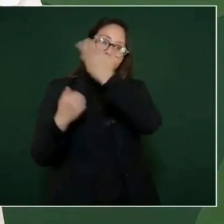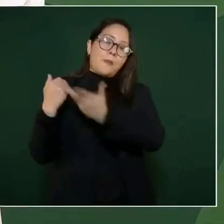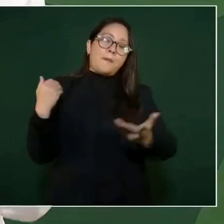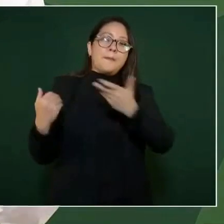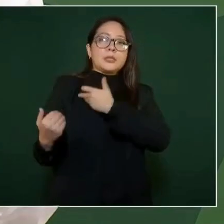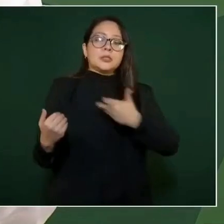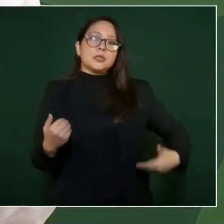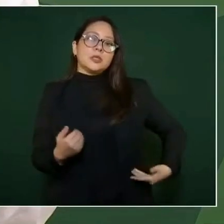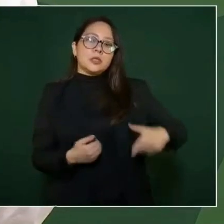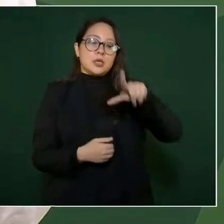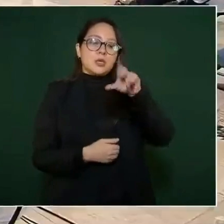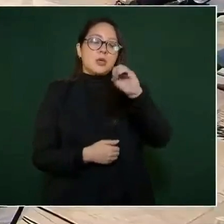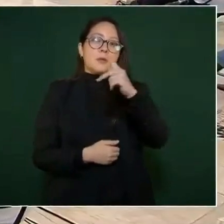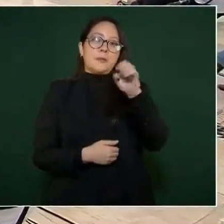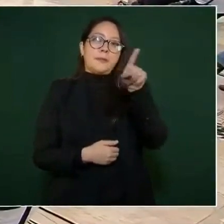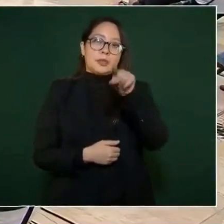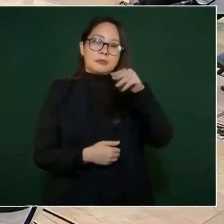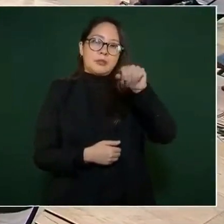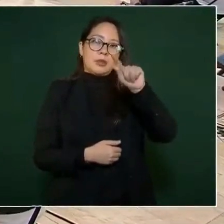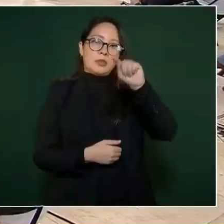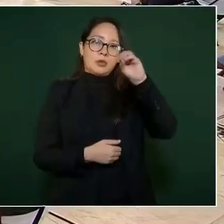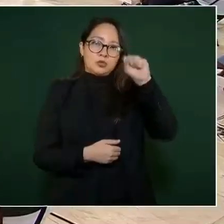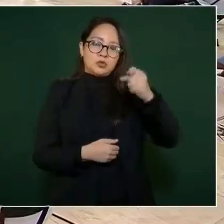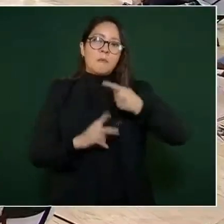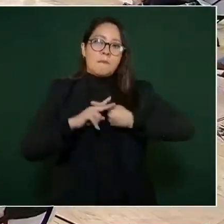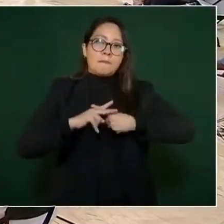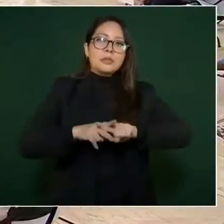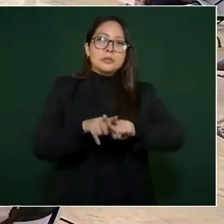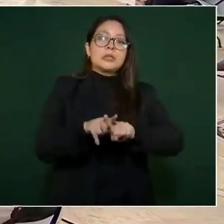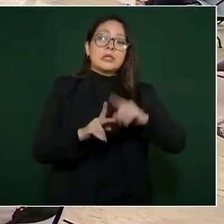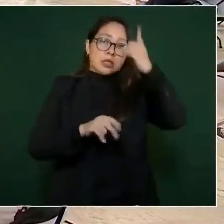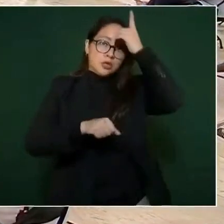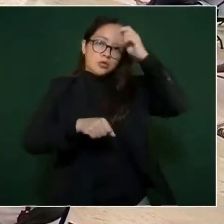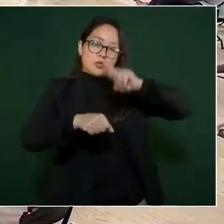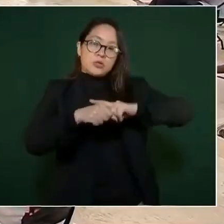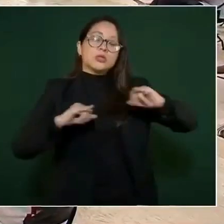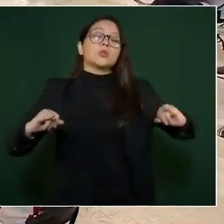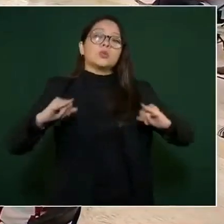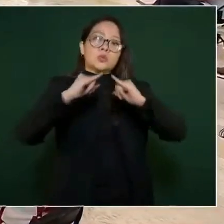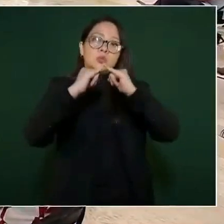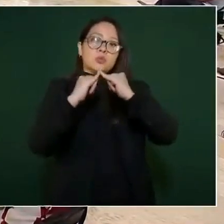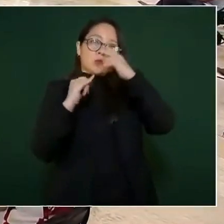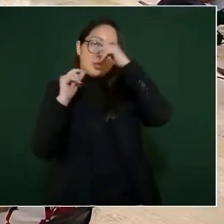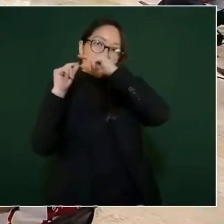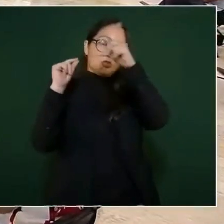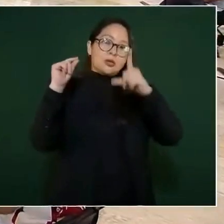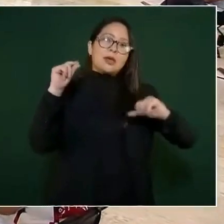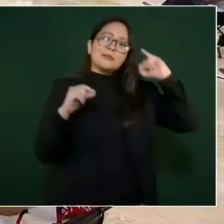inicié como director del Instituto Nacional Indigenista, saliendo de la escuela,